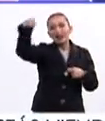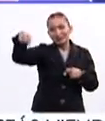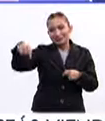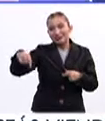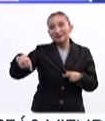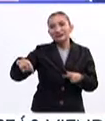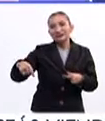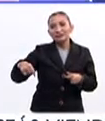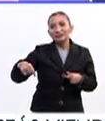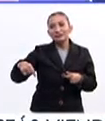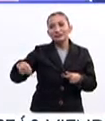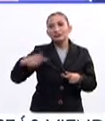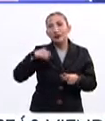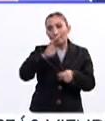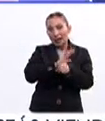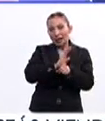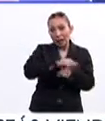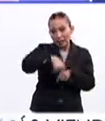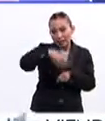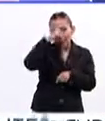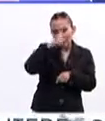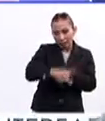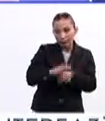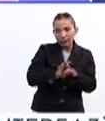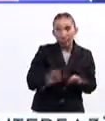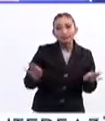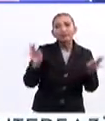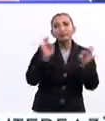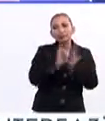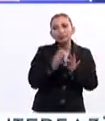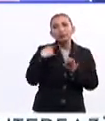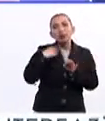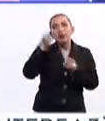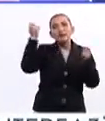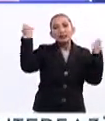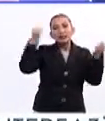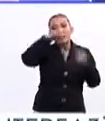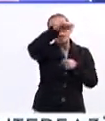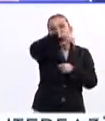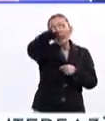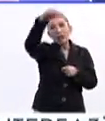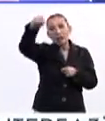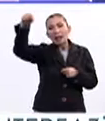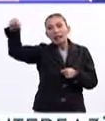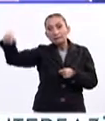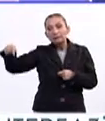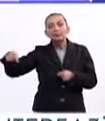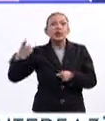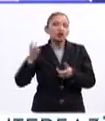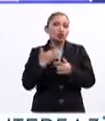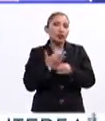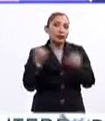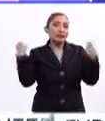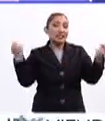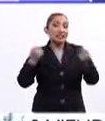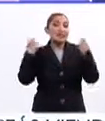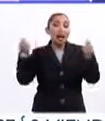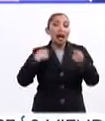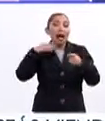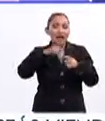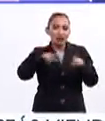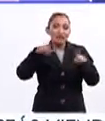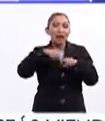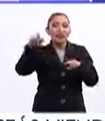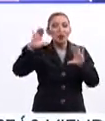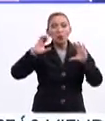lo que es una película en México es importante que se vaya a festivales. Entonces ahorita por los festivales hay que tener un